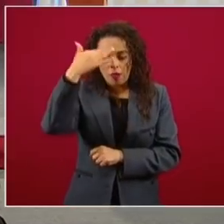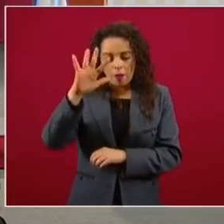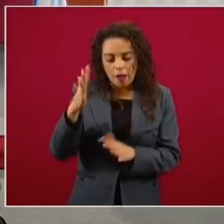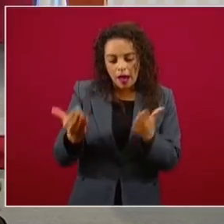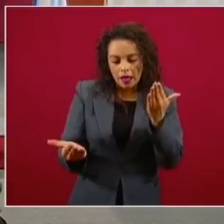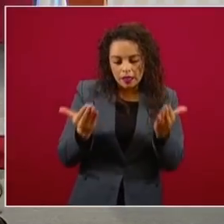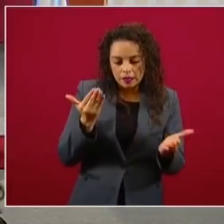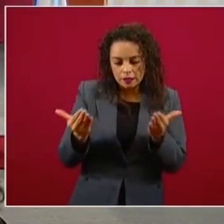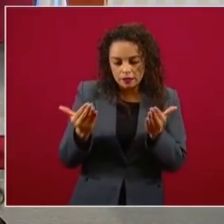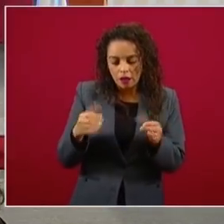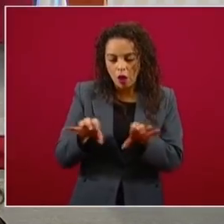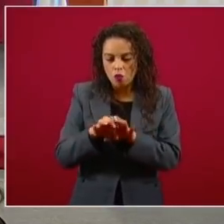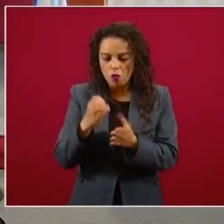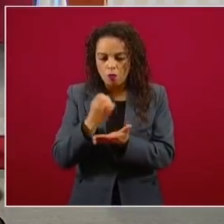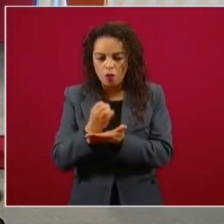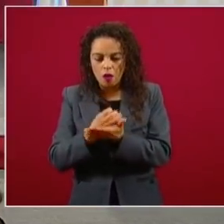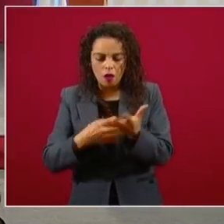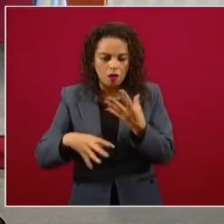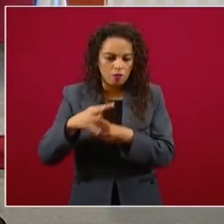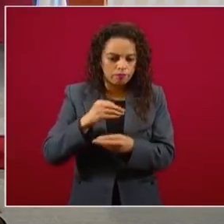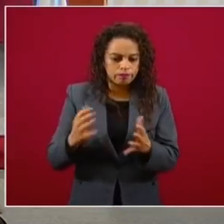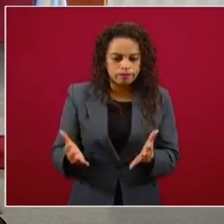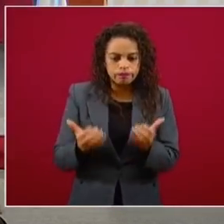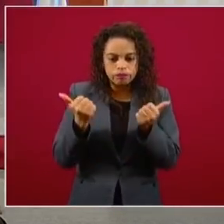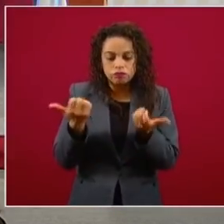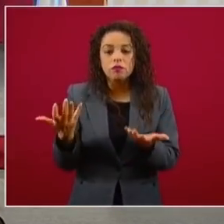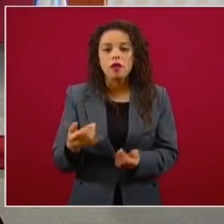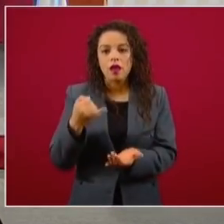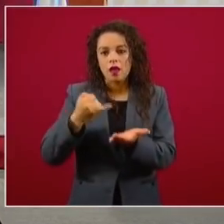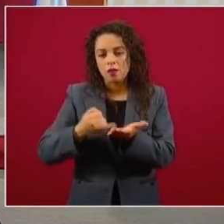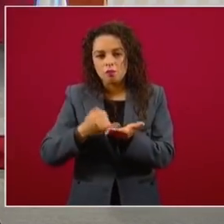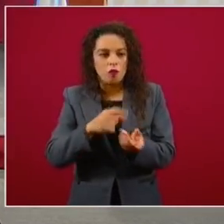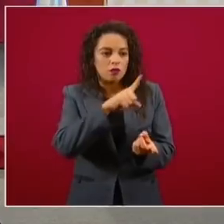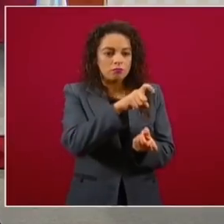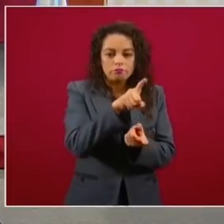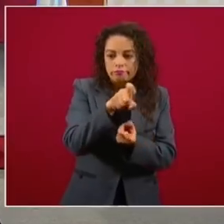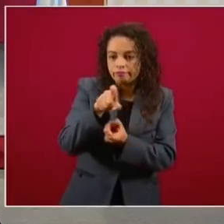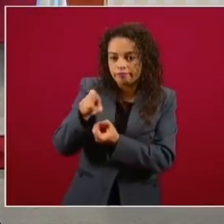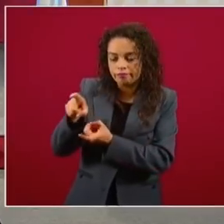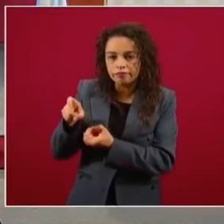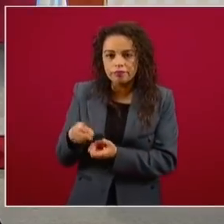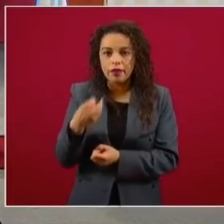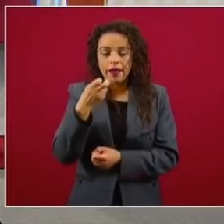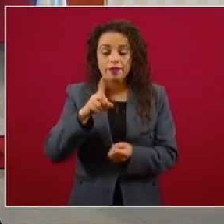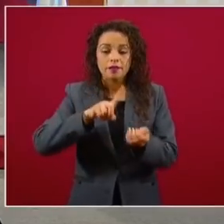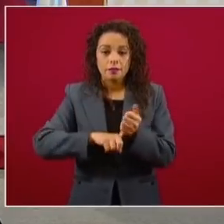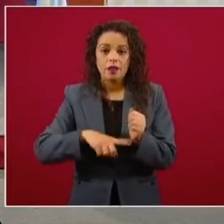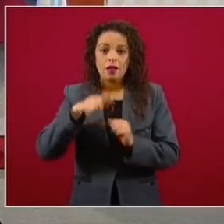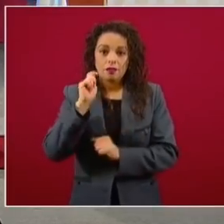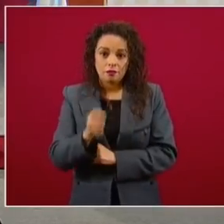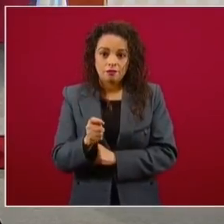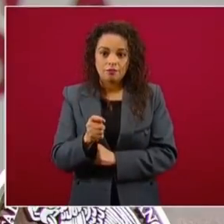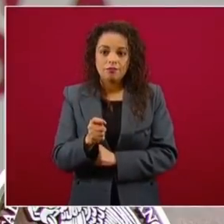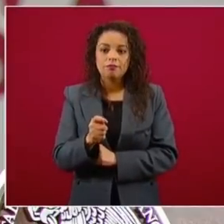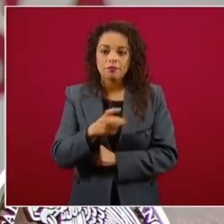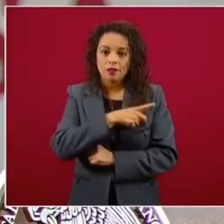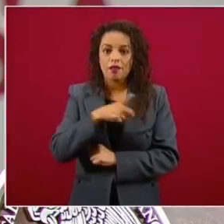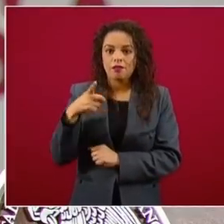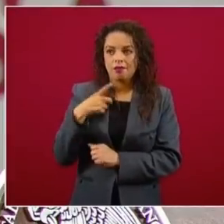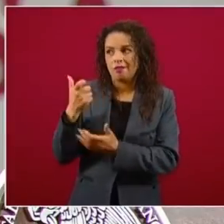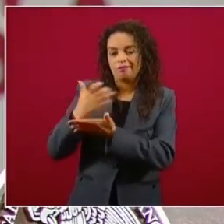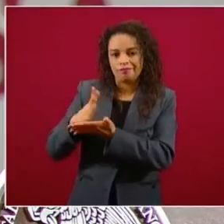de la economía y por lo tanto los impuestos que se van a recaudar y también el costo financiero de la deuda. El segundo paquete es la llamada miscelánea